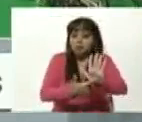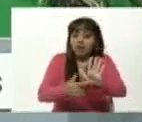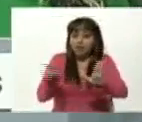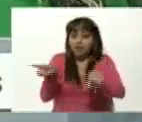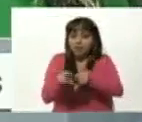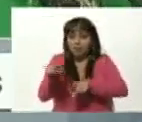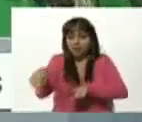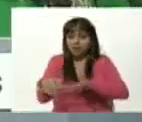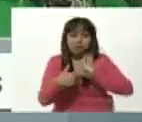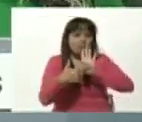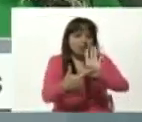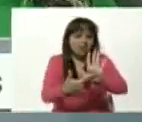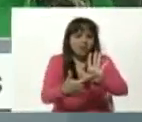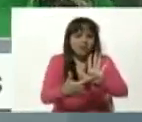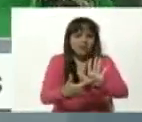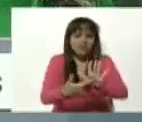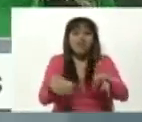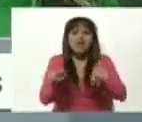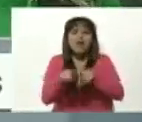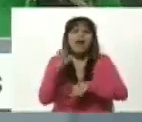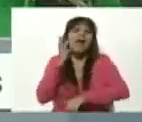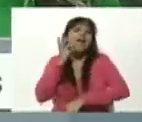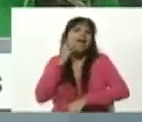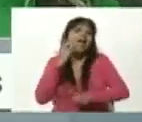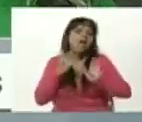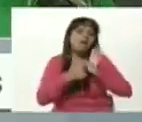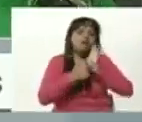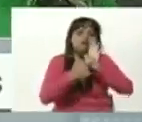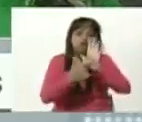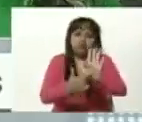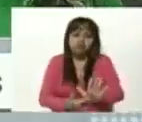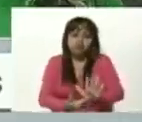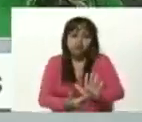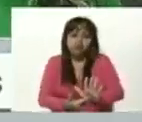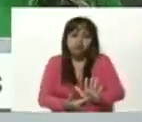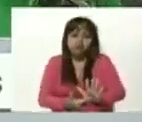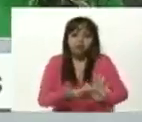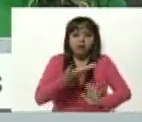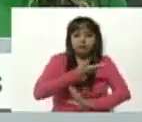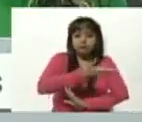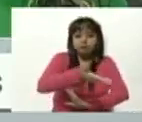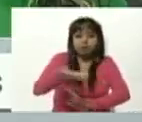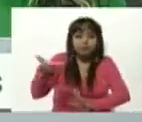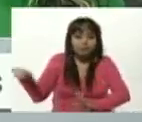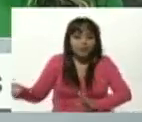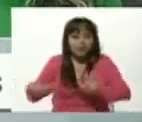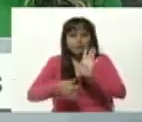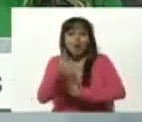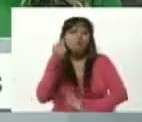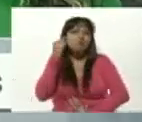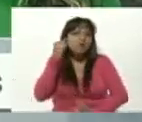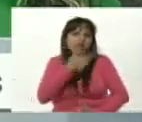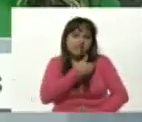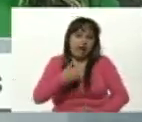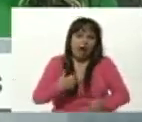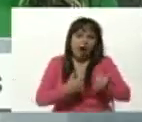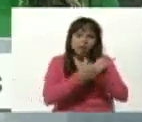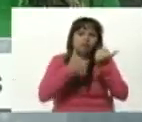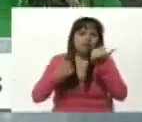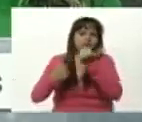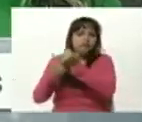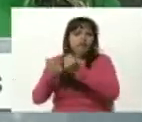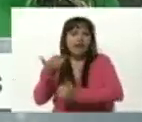mostramos aquí, sirve de ejemplo para que se multipliquen las Casandras en el país. Que tengan